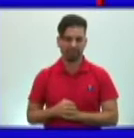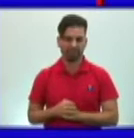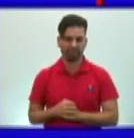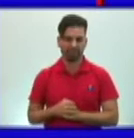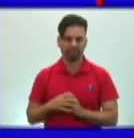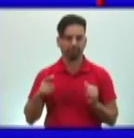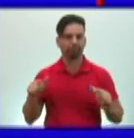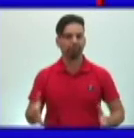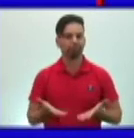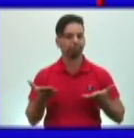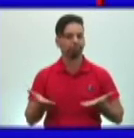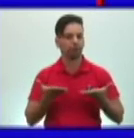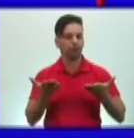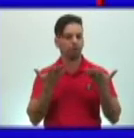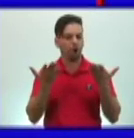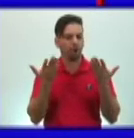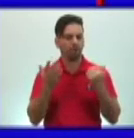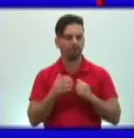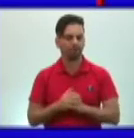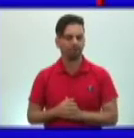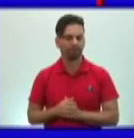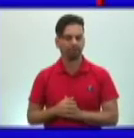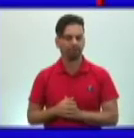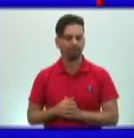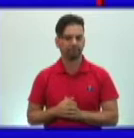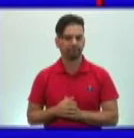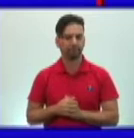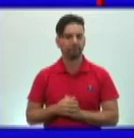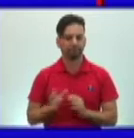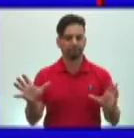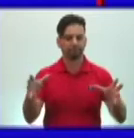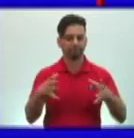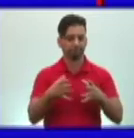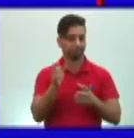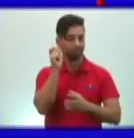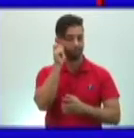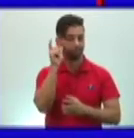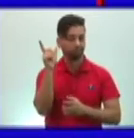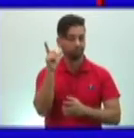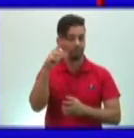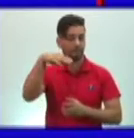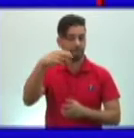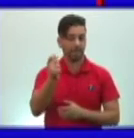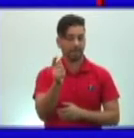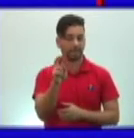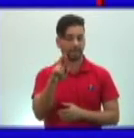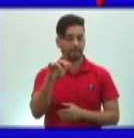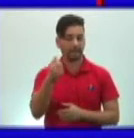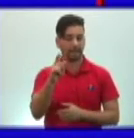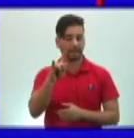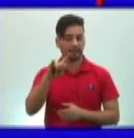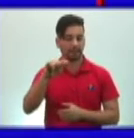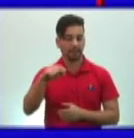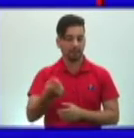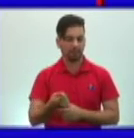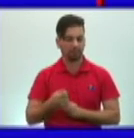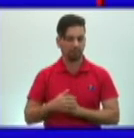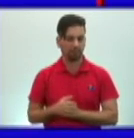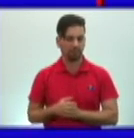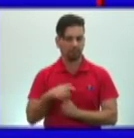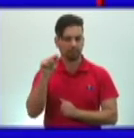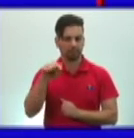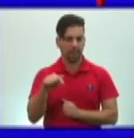promovió y enfatizó la corriente materialista. Y tiene que ver con la publicación del libro El origen